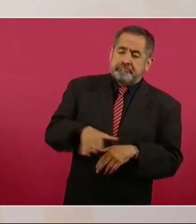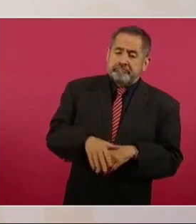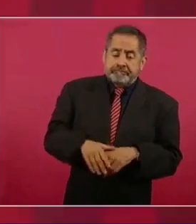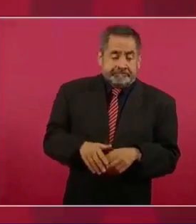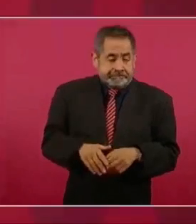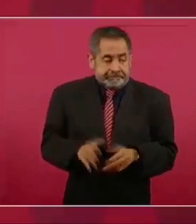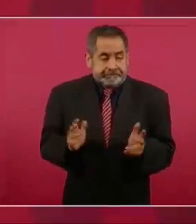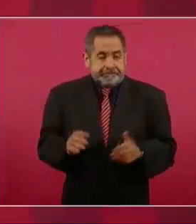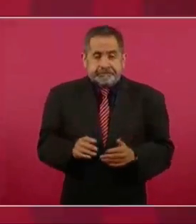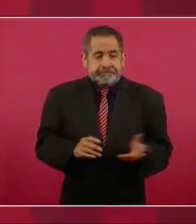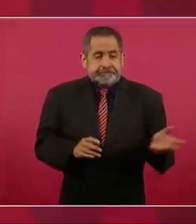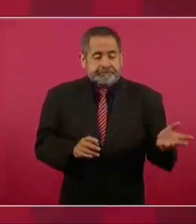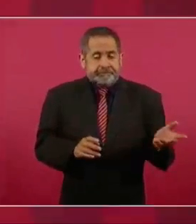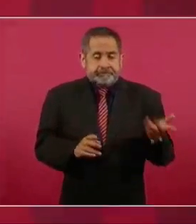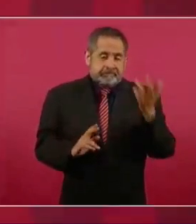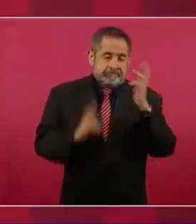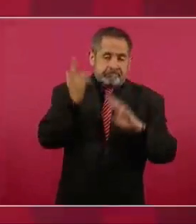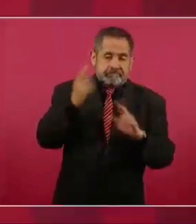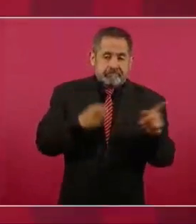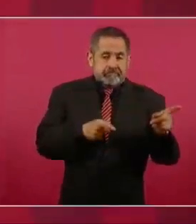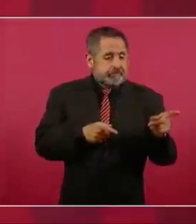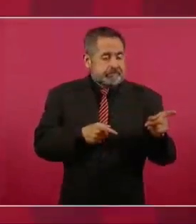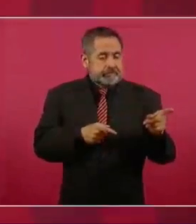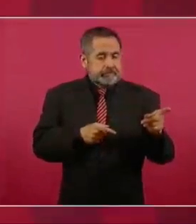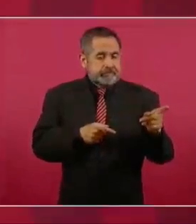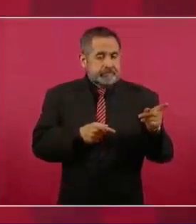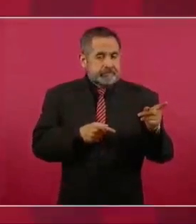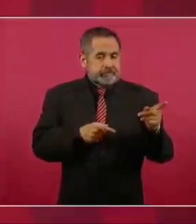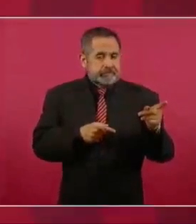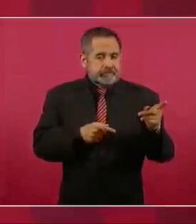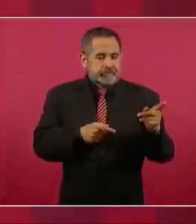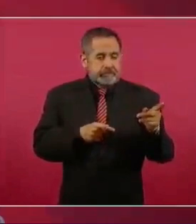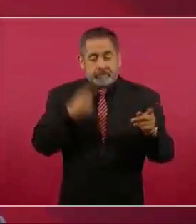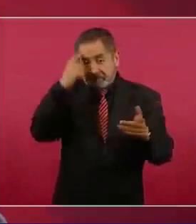Es que además me imagino que están muy fatigados porque